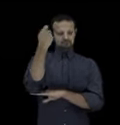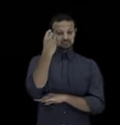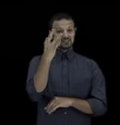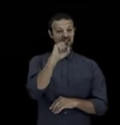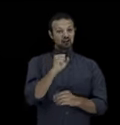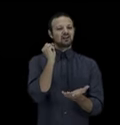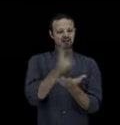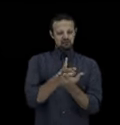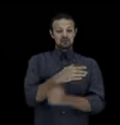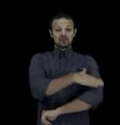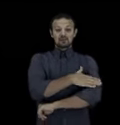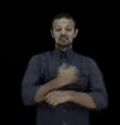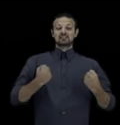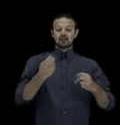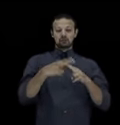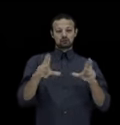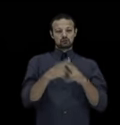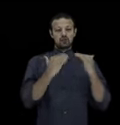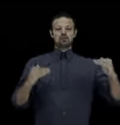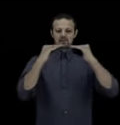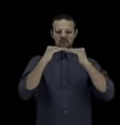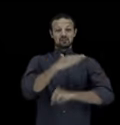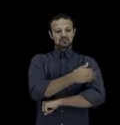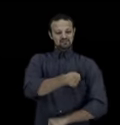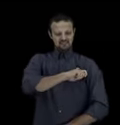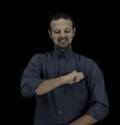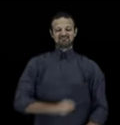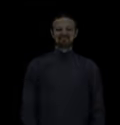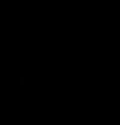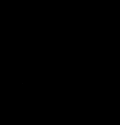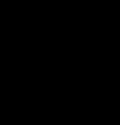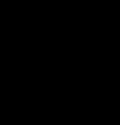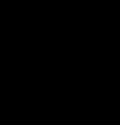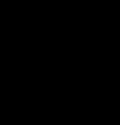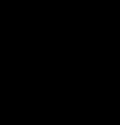de logros, 30 años de retos. Ministerio de Sanidad, Política Social e Igualdad. Gobierno de España.